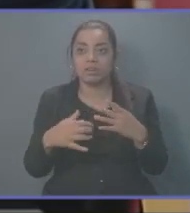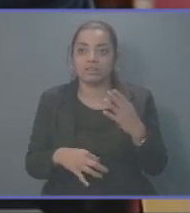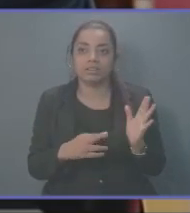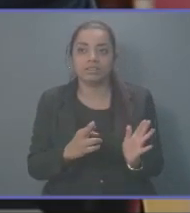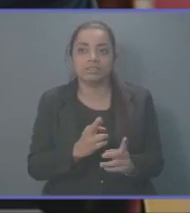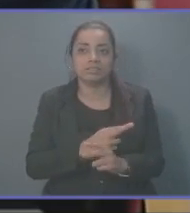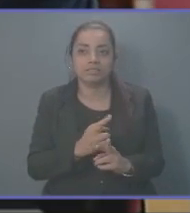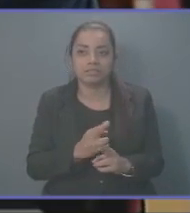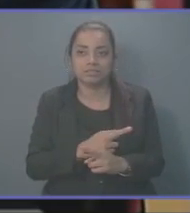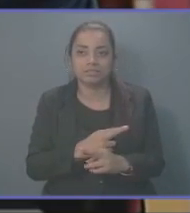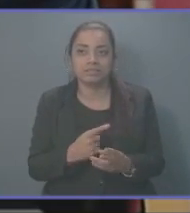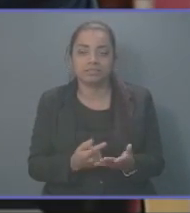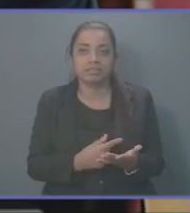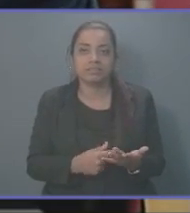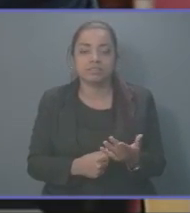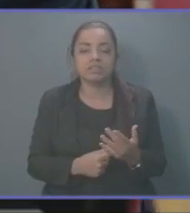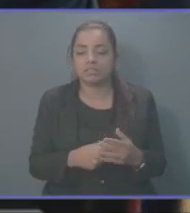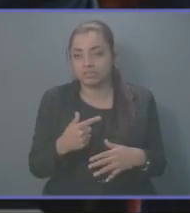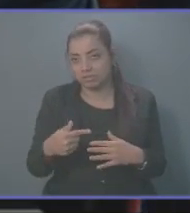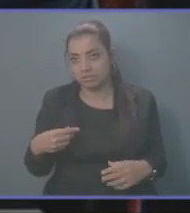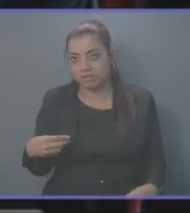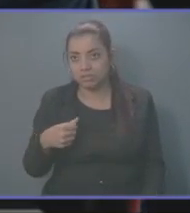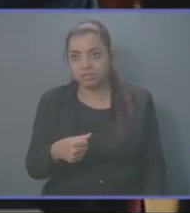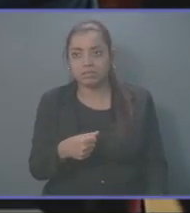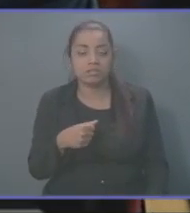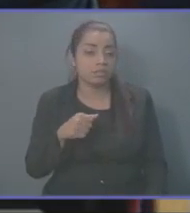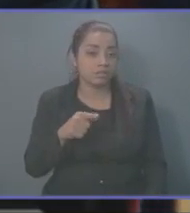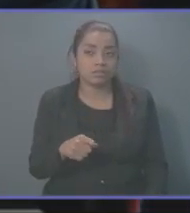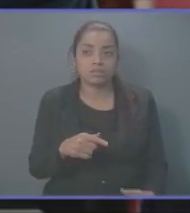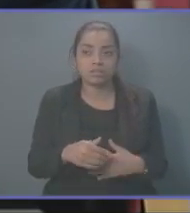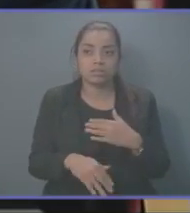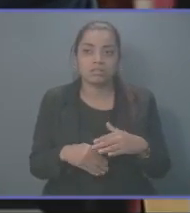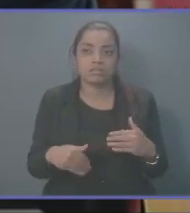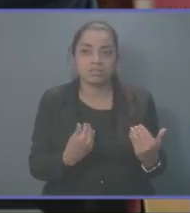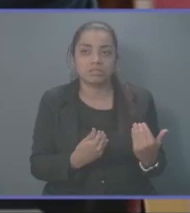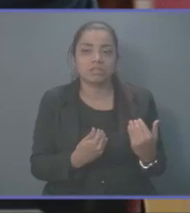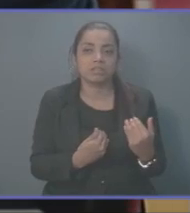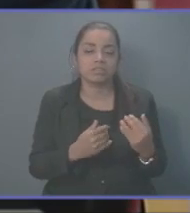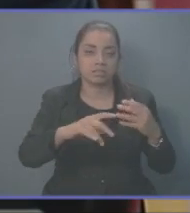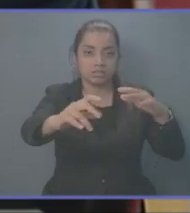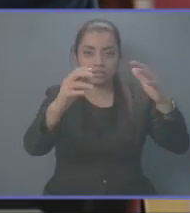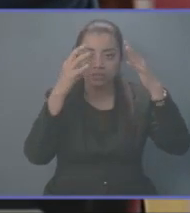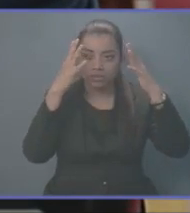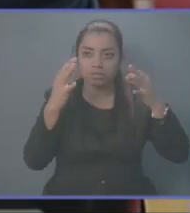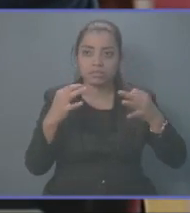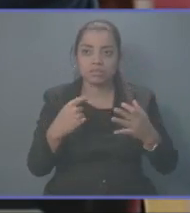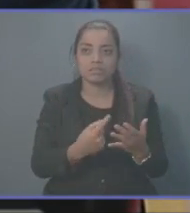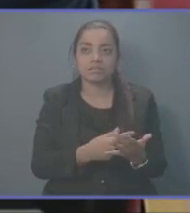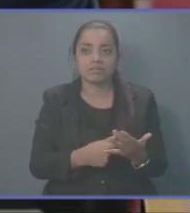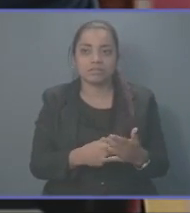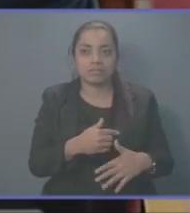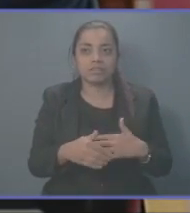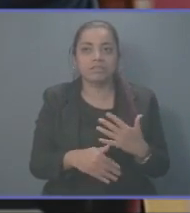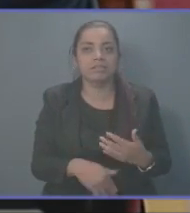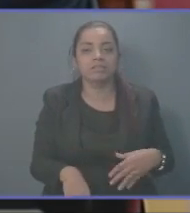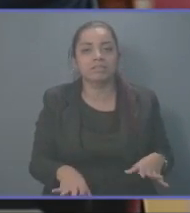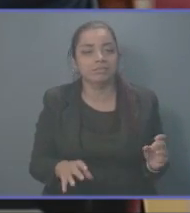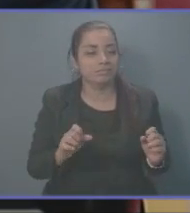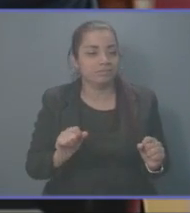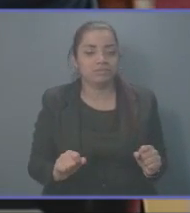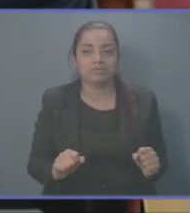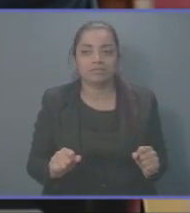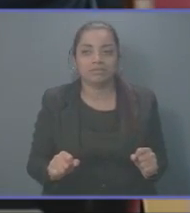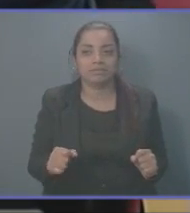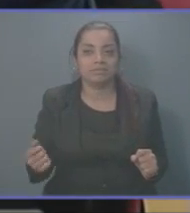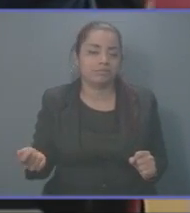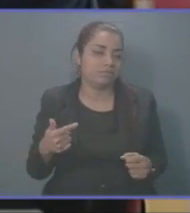respectivas. Los contribuyentes que se hayan acogido a cualquiera de los decretos que generaron beneficios similares a los contemplados en la